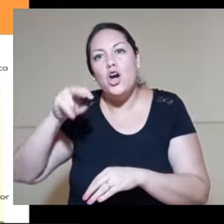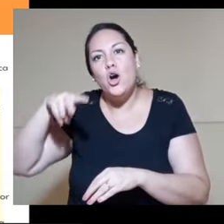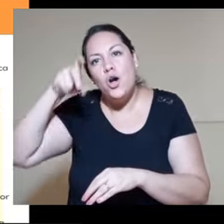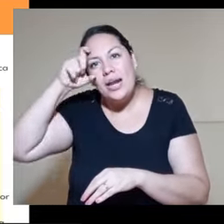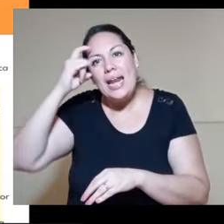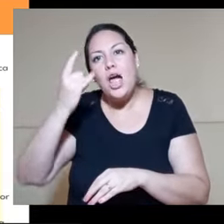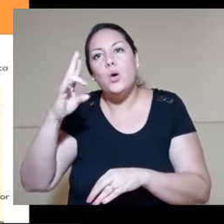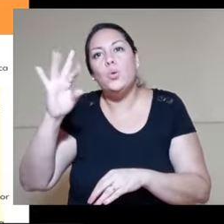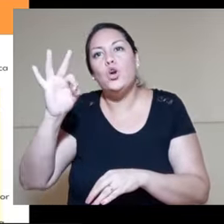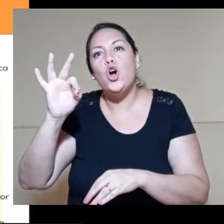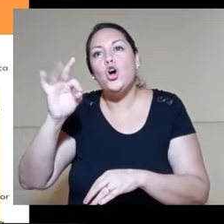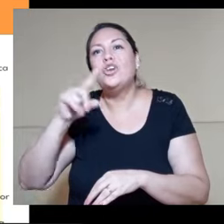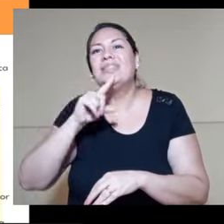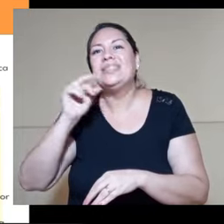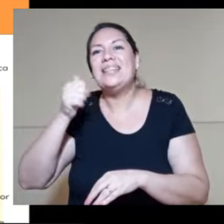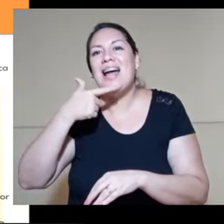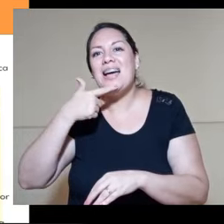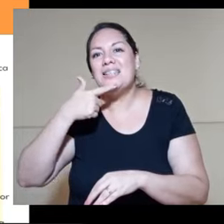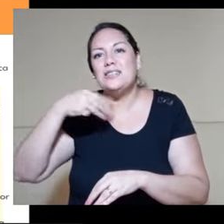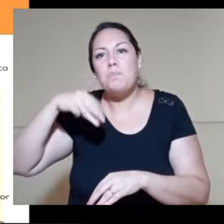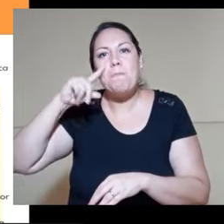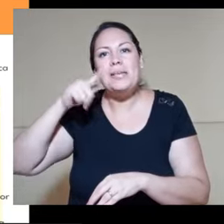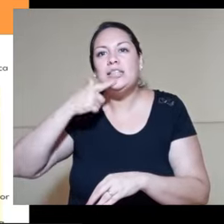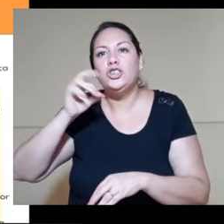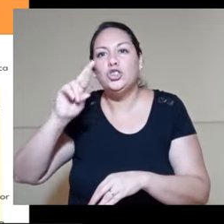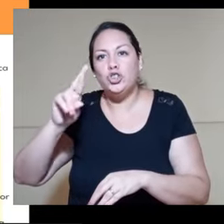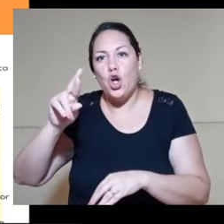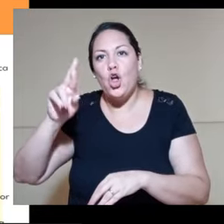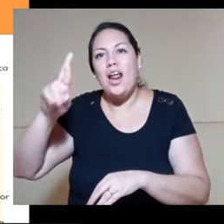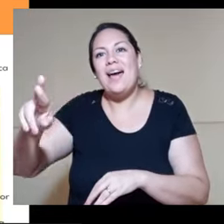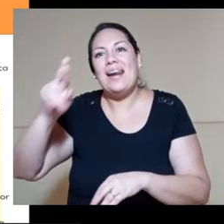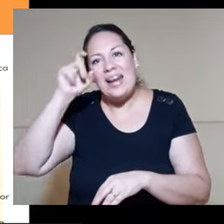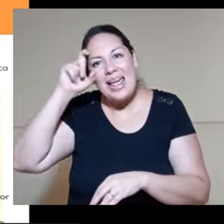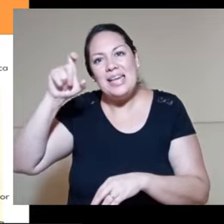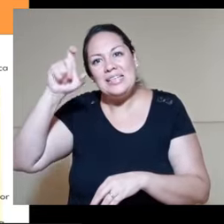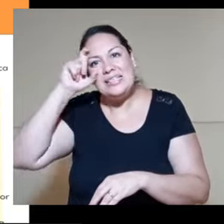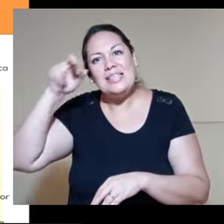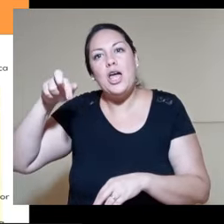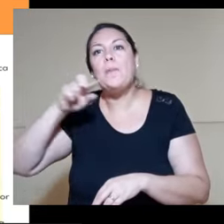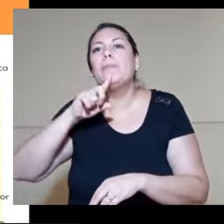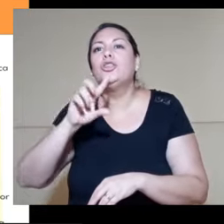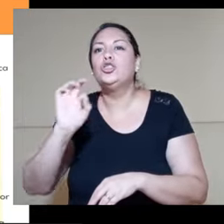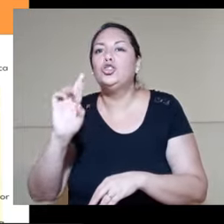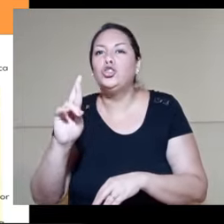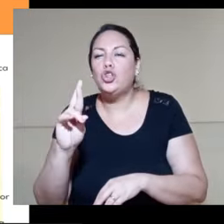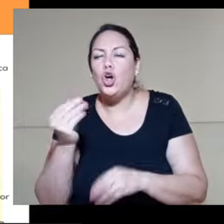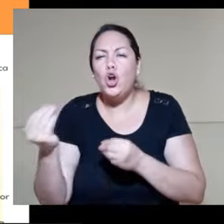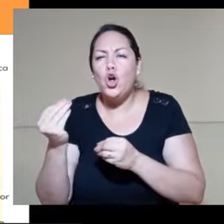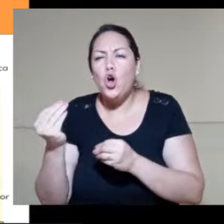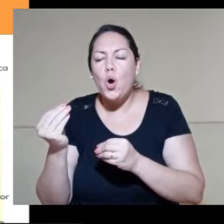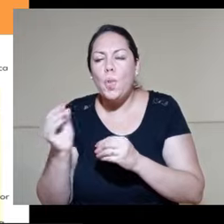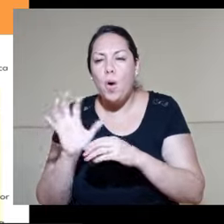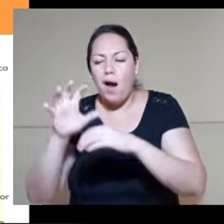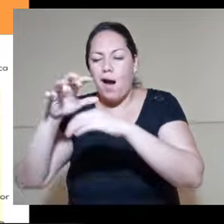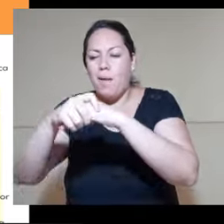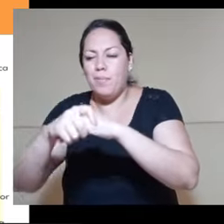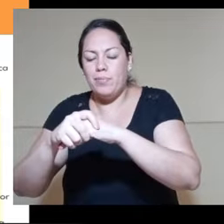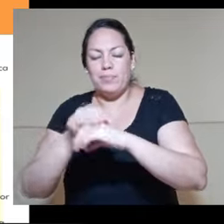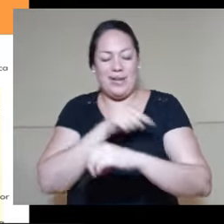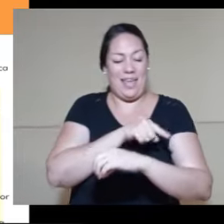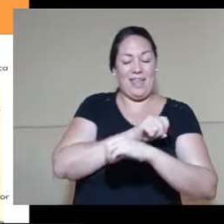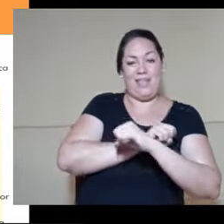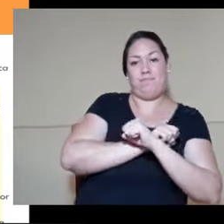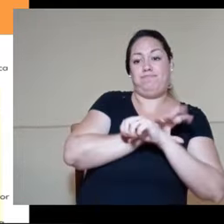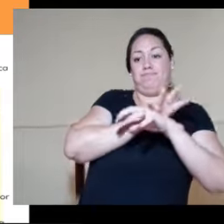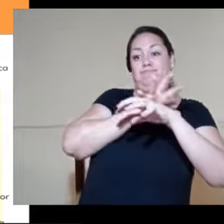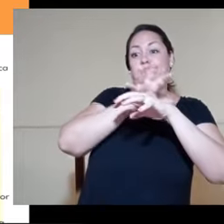neurotransmisor receptor. Ese complejo neurotransmisor receptor es un complejo que se forma entre el receptor de la